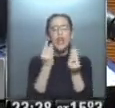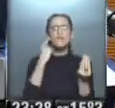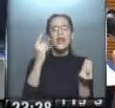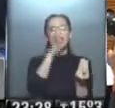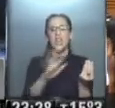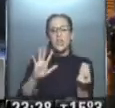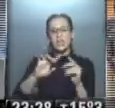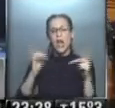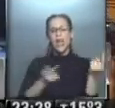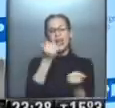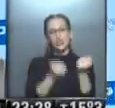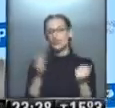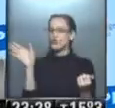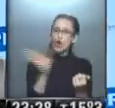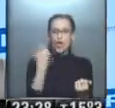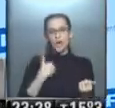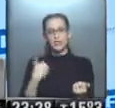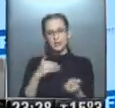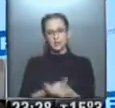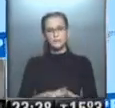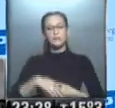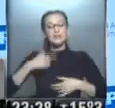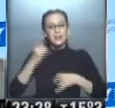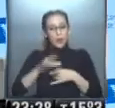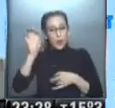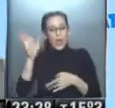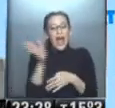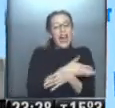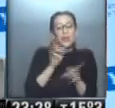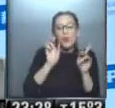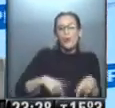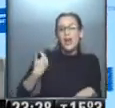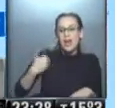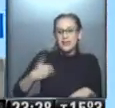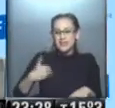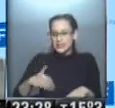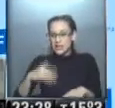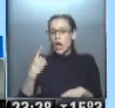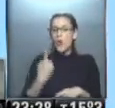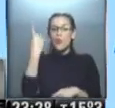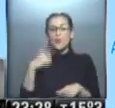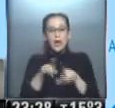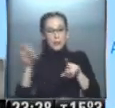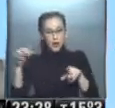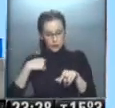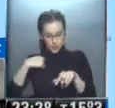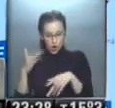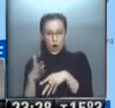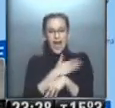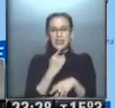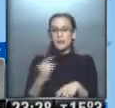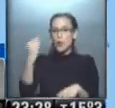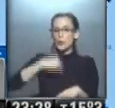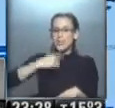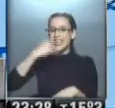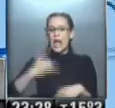YPF en todo el país. Yo siempre recuerdo que antes de volver a la Argentina a un hermano mío antes de preguntarme si